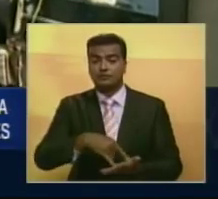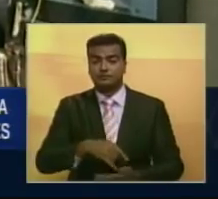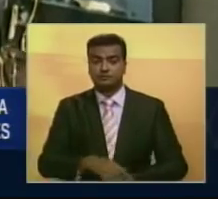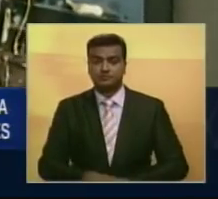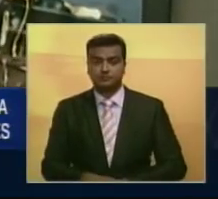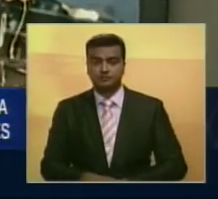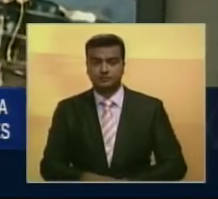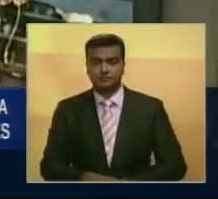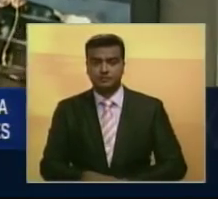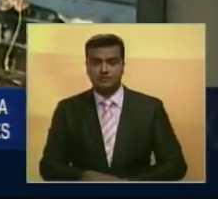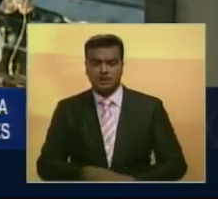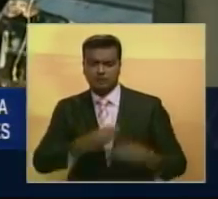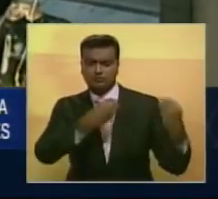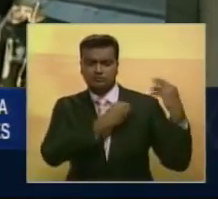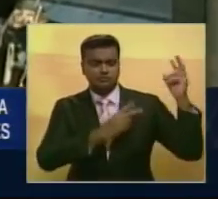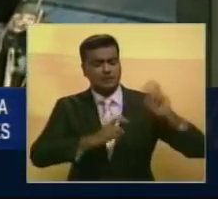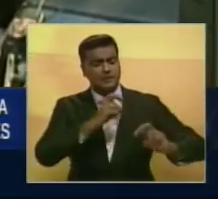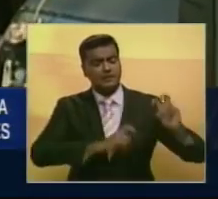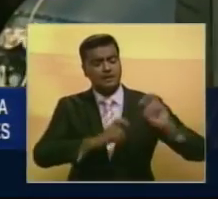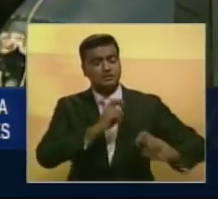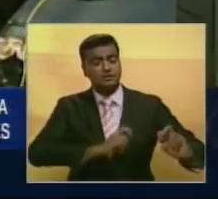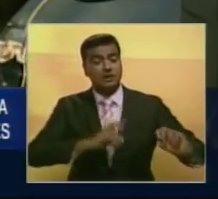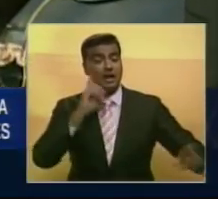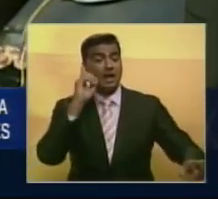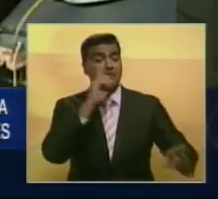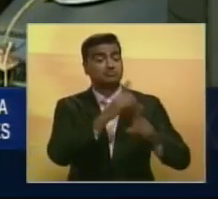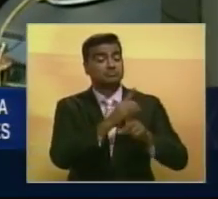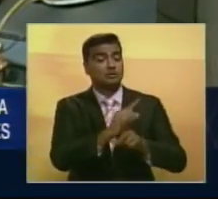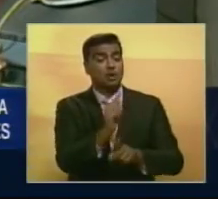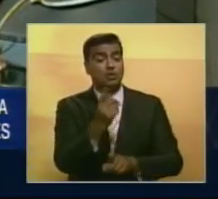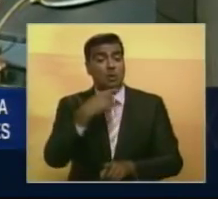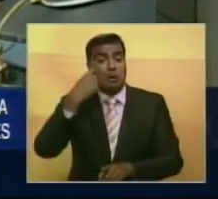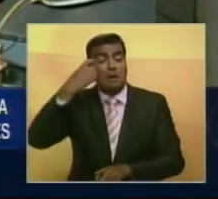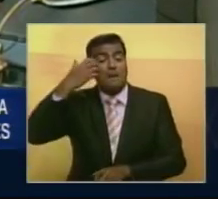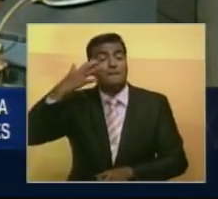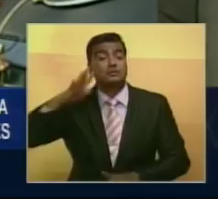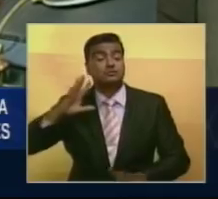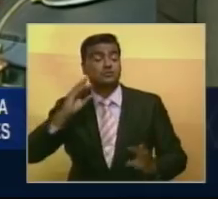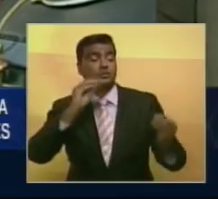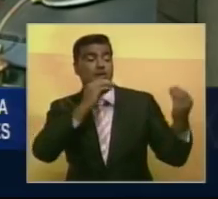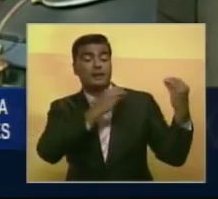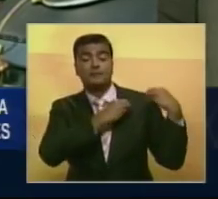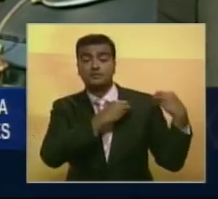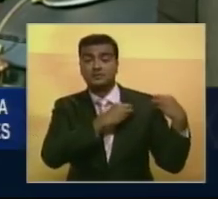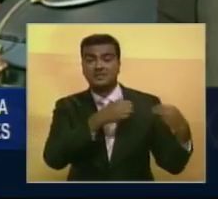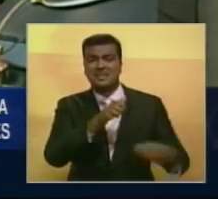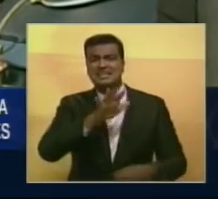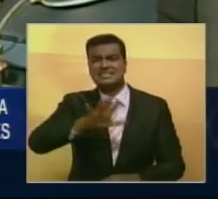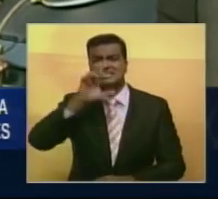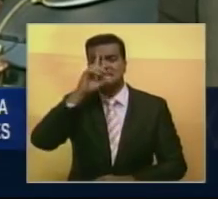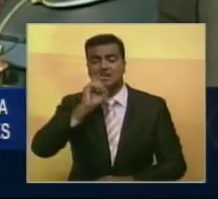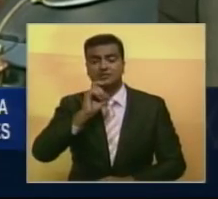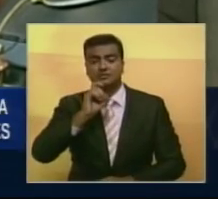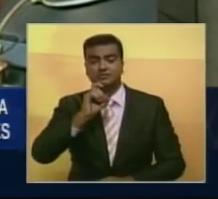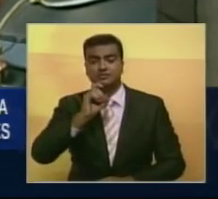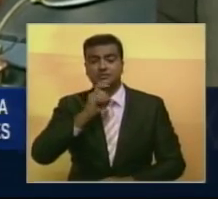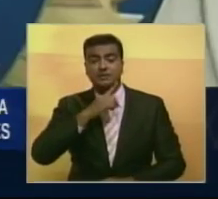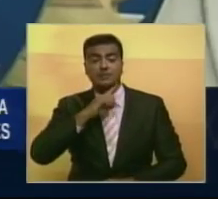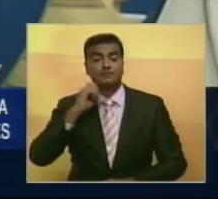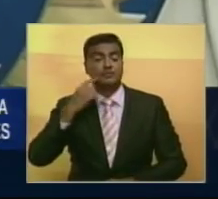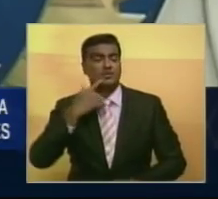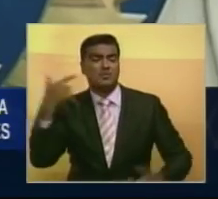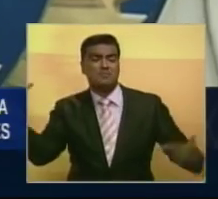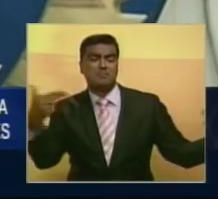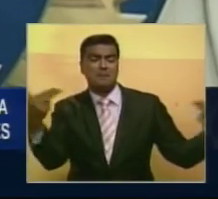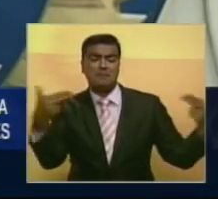las autoridades iniciaron una investigación que llevó con uno de los presuntos responsables de 15 años de edad, quien cayó abatido en